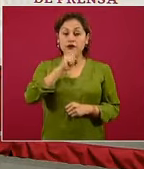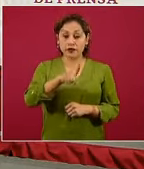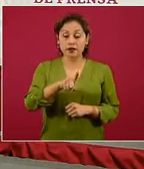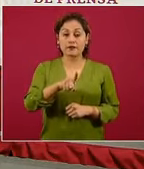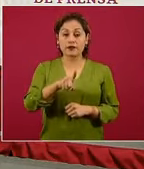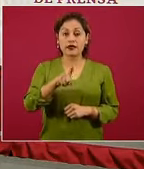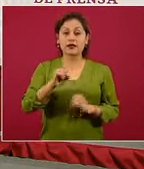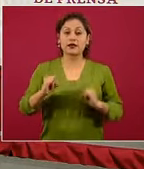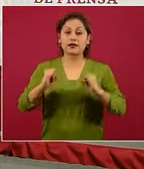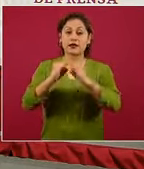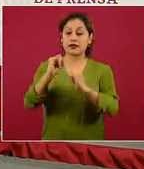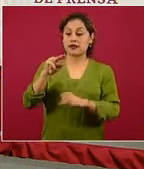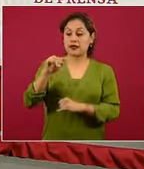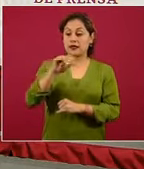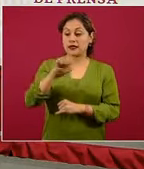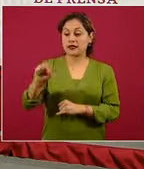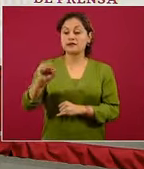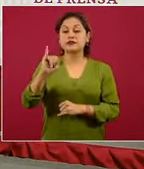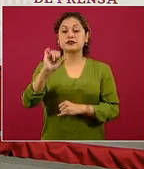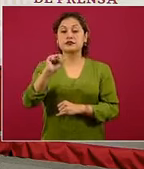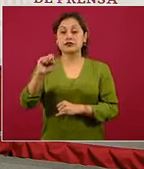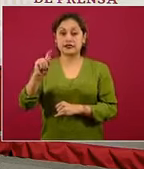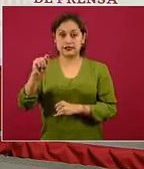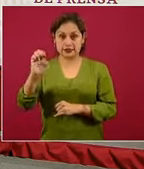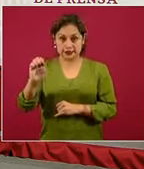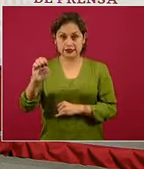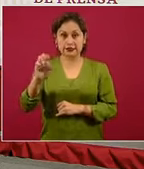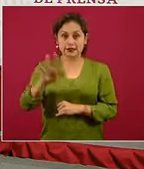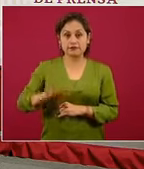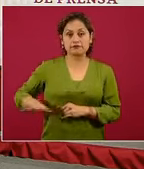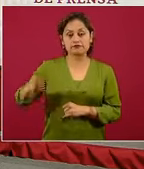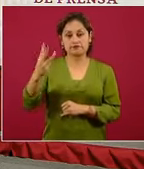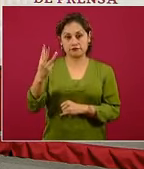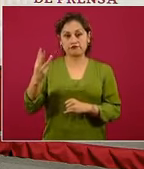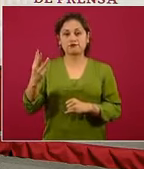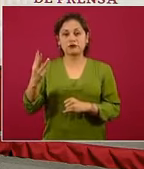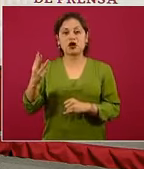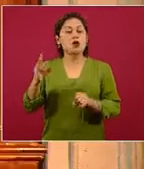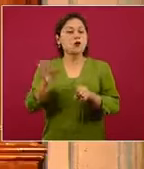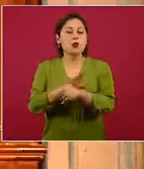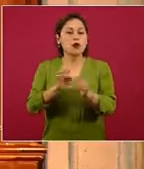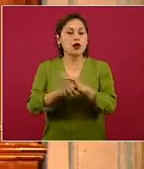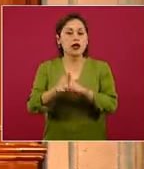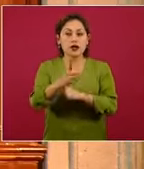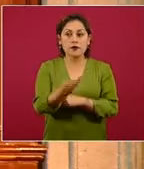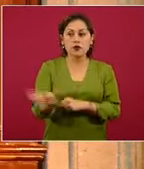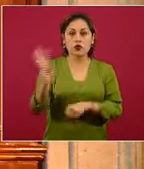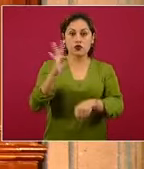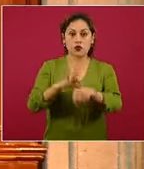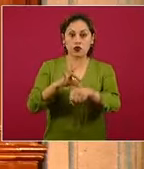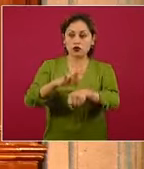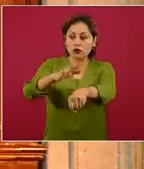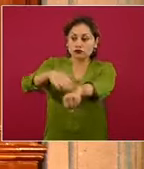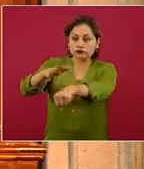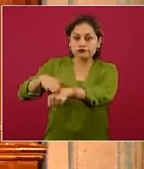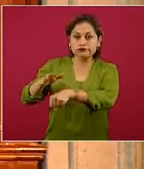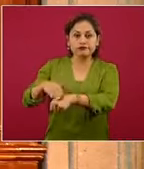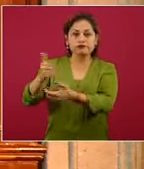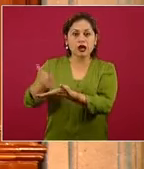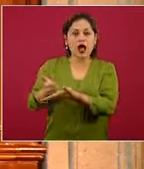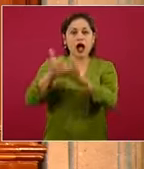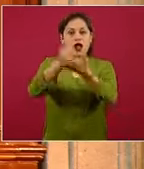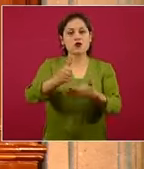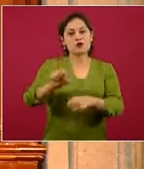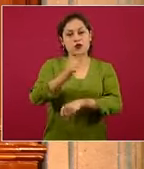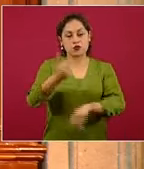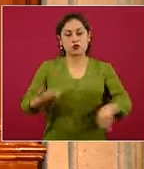activamente el IMSS y el ISSSTE, invitando y reclutando a su personal de todas las demás entidades federativas